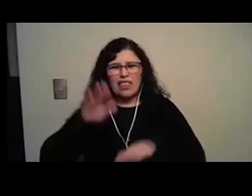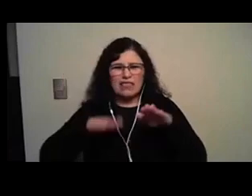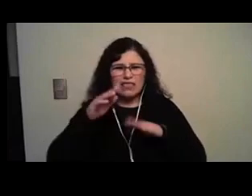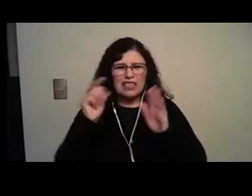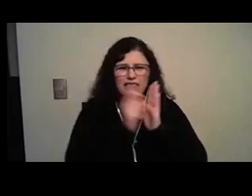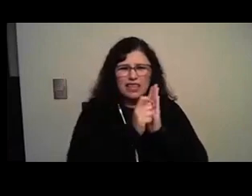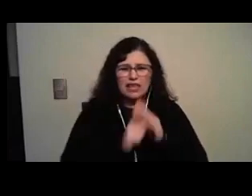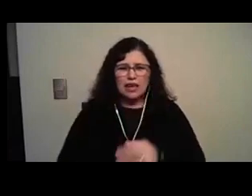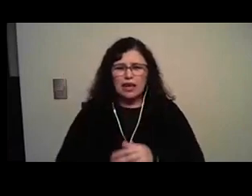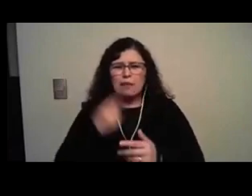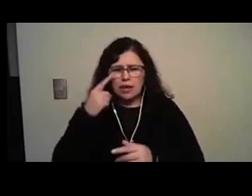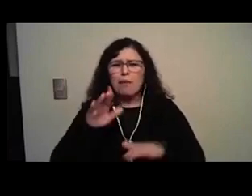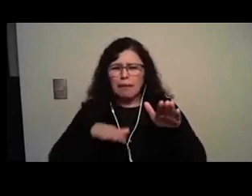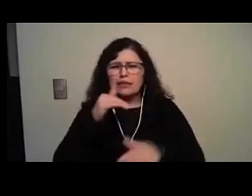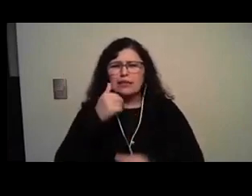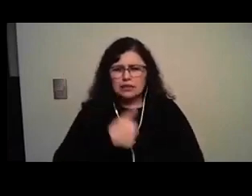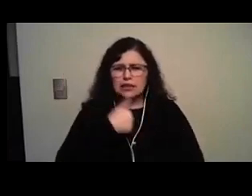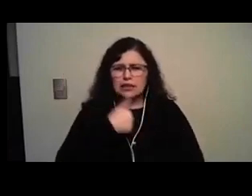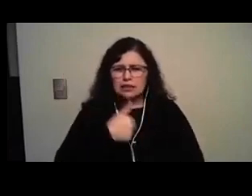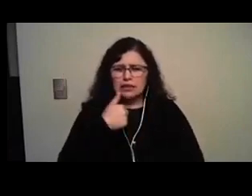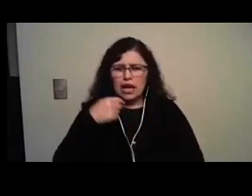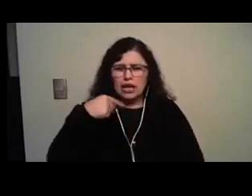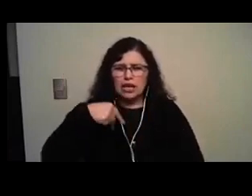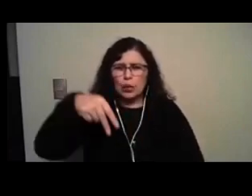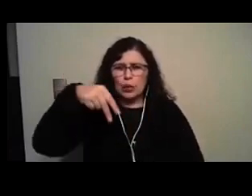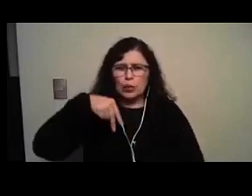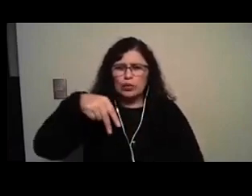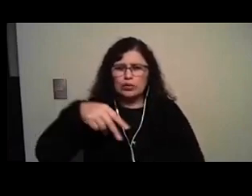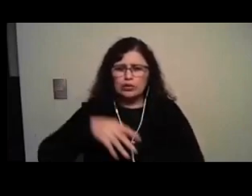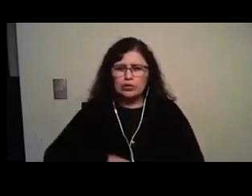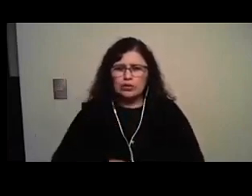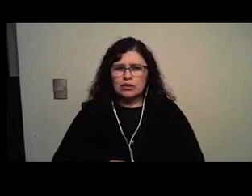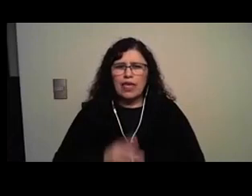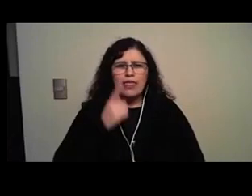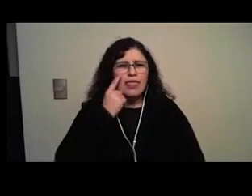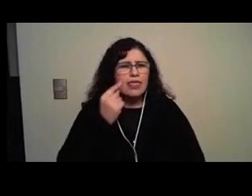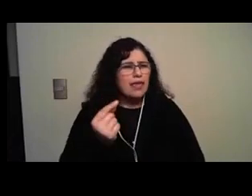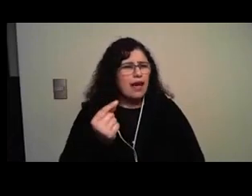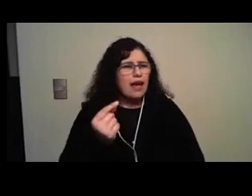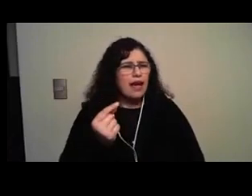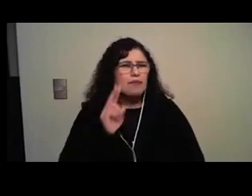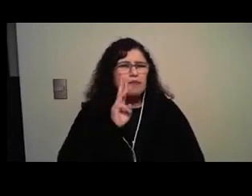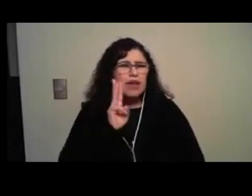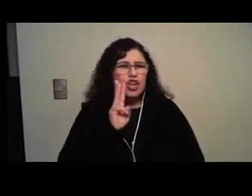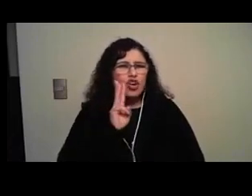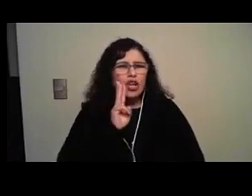16, miro el calendario, miércoles,